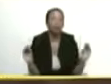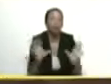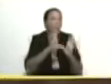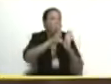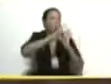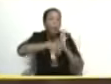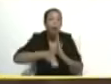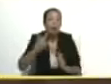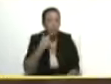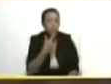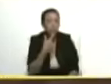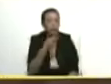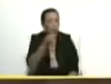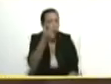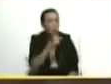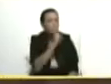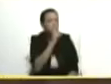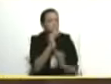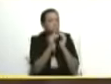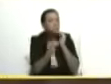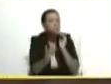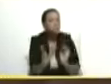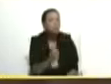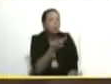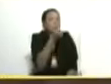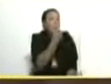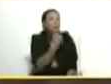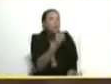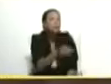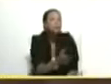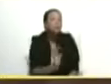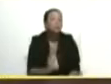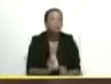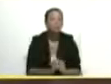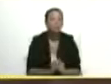Estas cosas se han dicho poco, doctor Jorge Rodríguez.